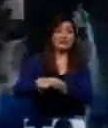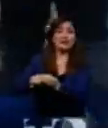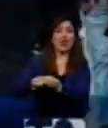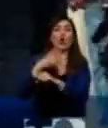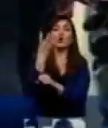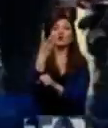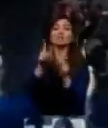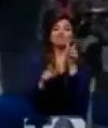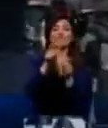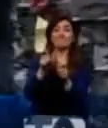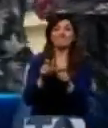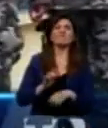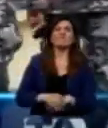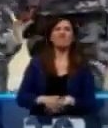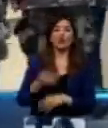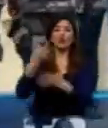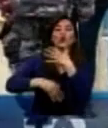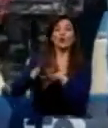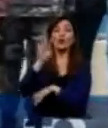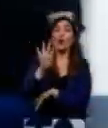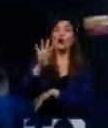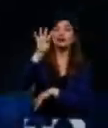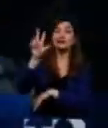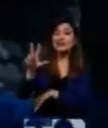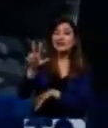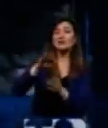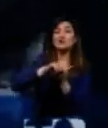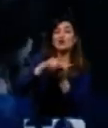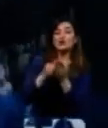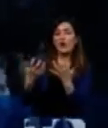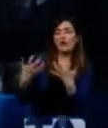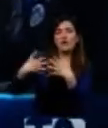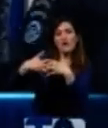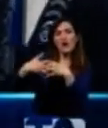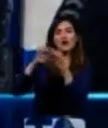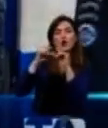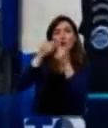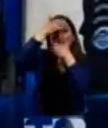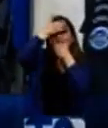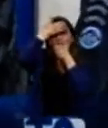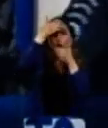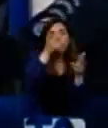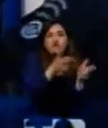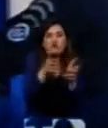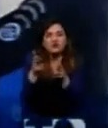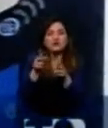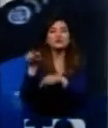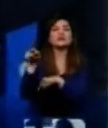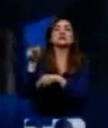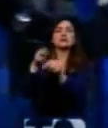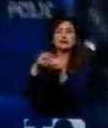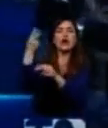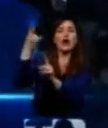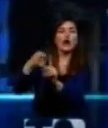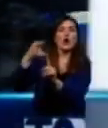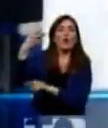detenidos 12 de los 43 miembros vinculados con la banda y la organización criminal de alias Guacho. De